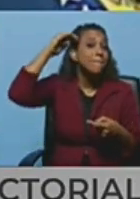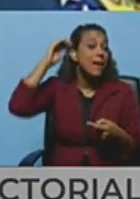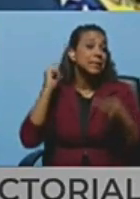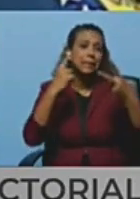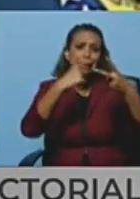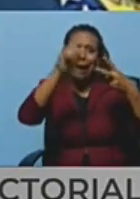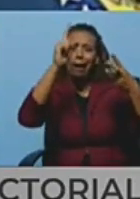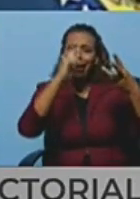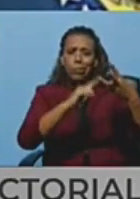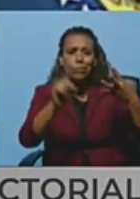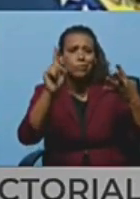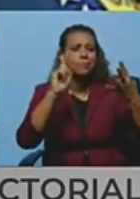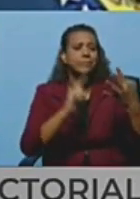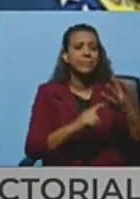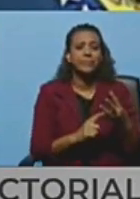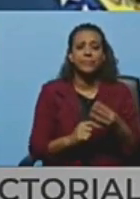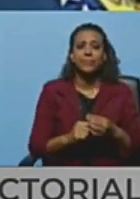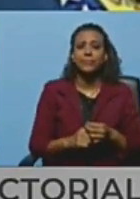Corina Machado,